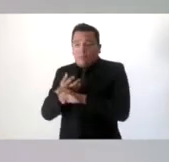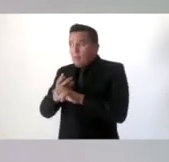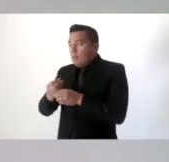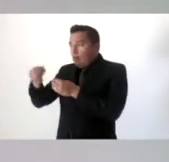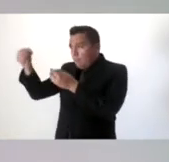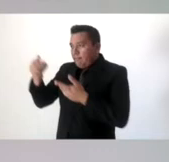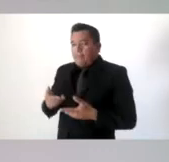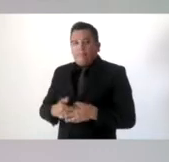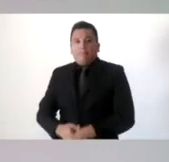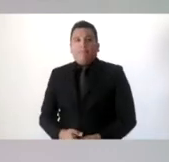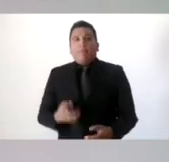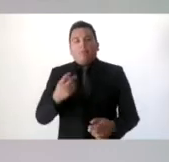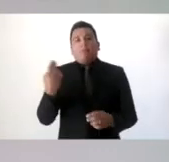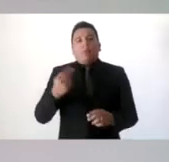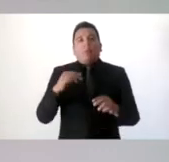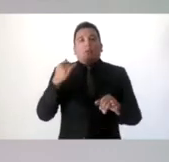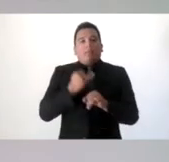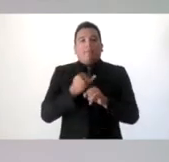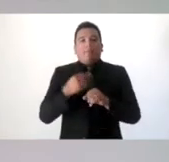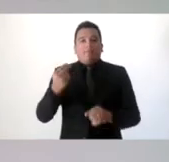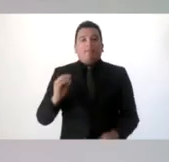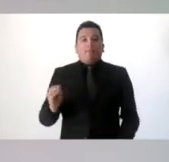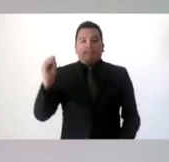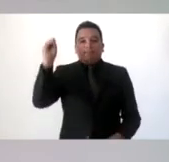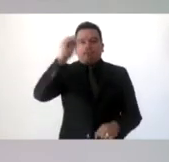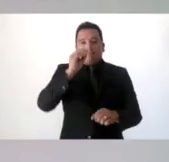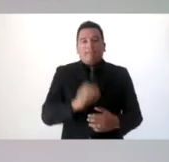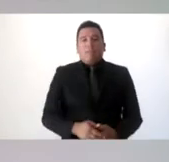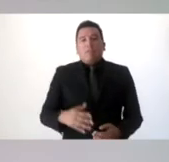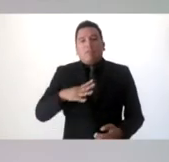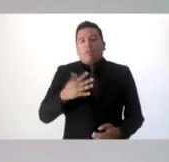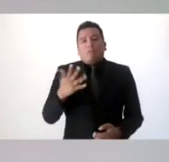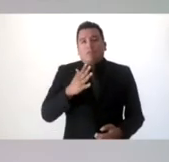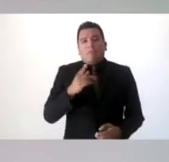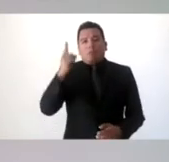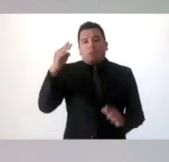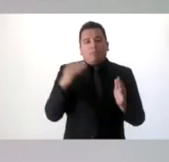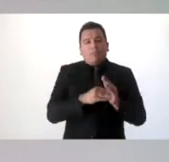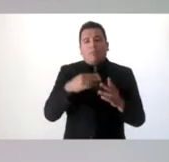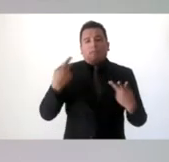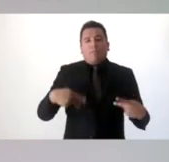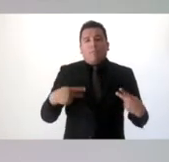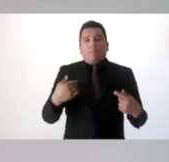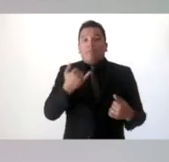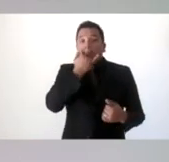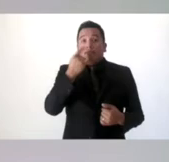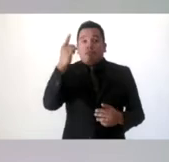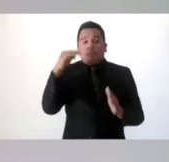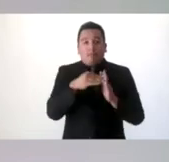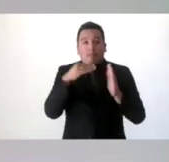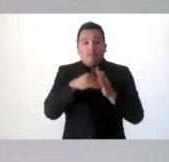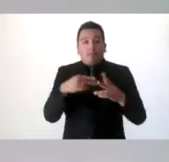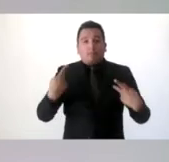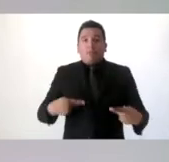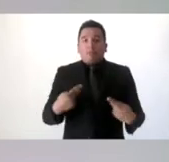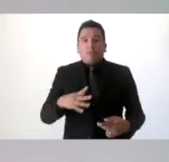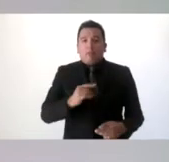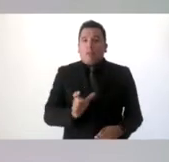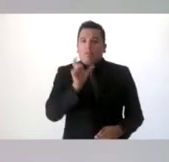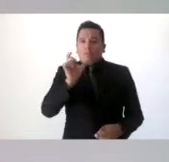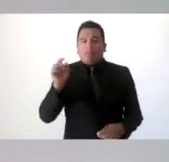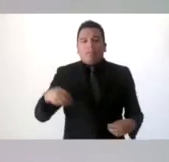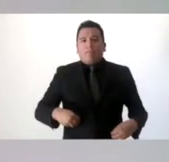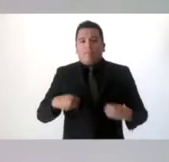ahorita estaríamos hablando de un universo aproximado de 1 millón de personas que ya tienen credencial entregada en mano en